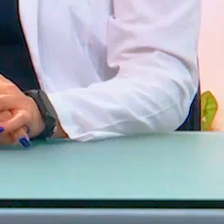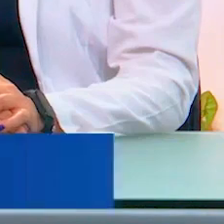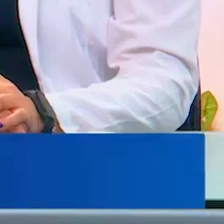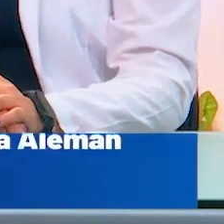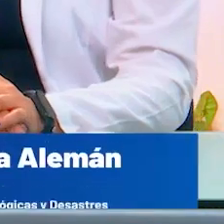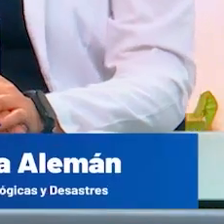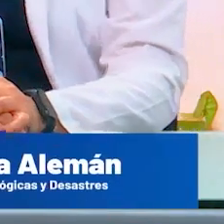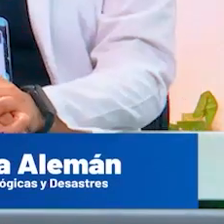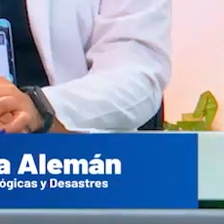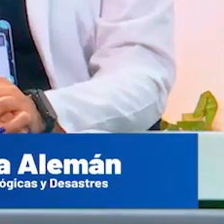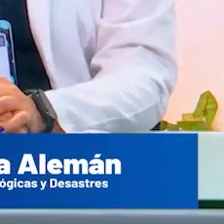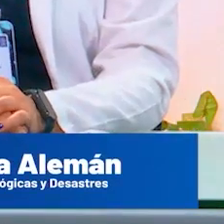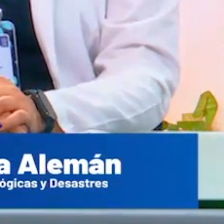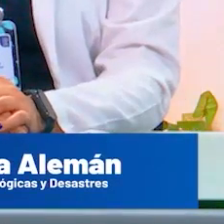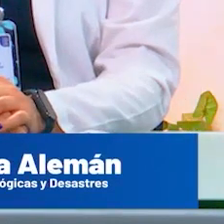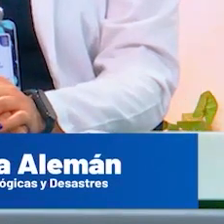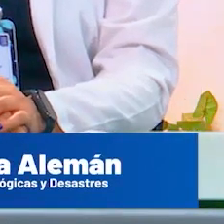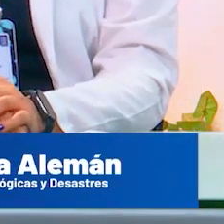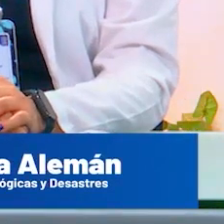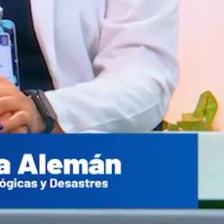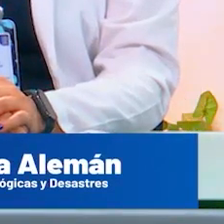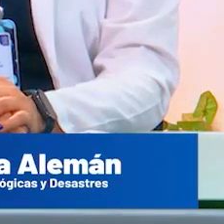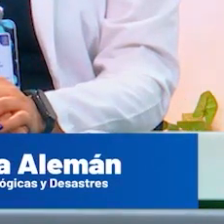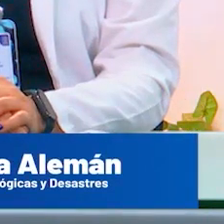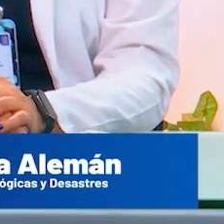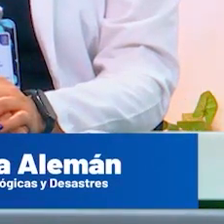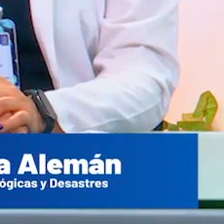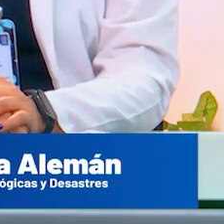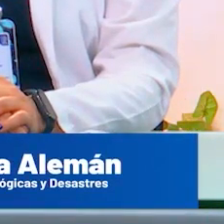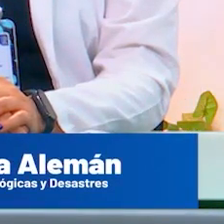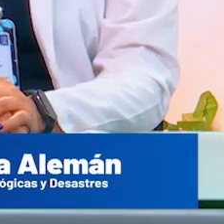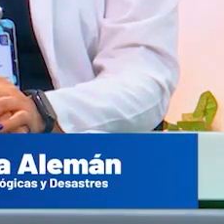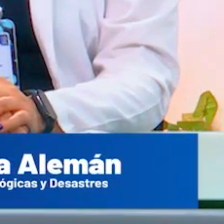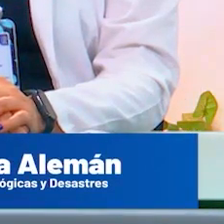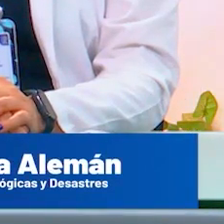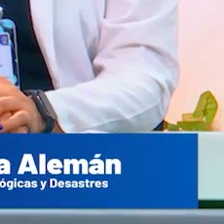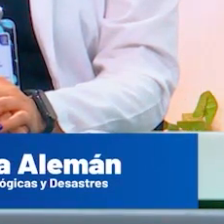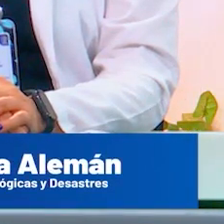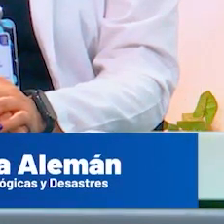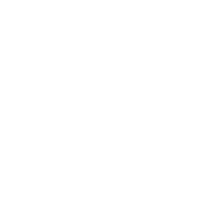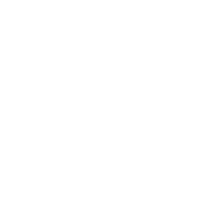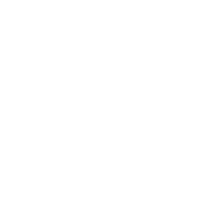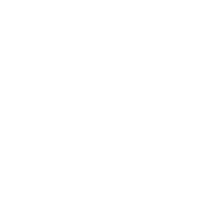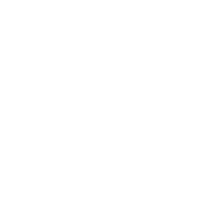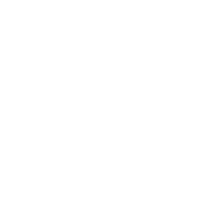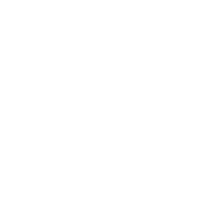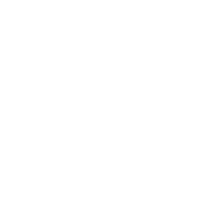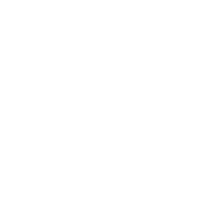reporte, doctor. Muchas gracias, Química. Estaremos actualizando esta información todos los días por este mismo medio.